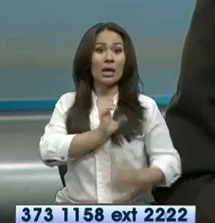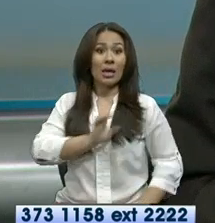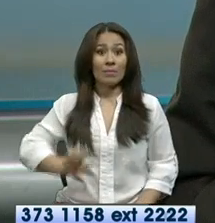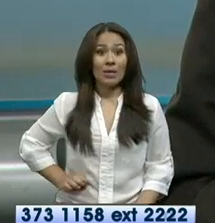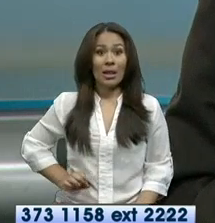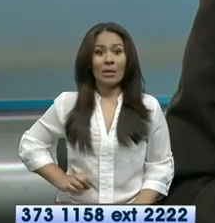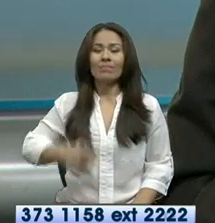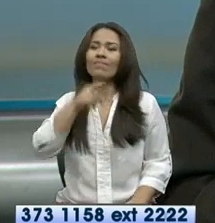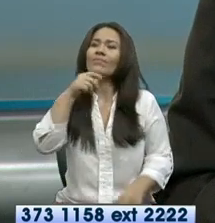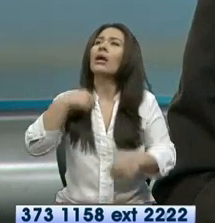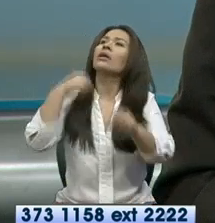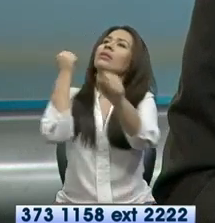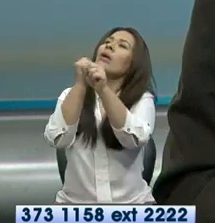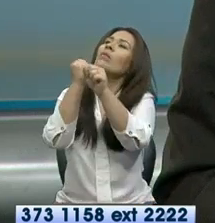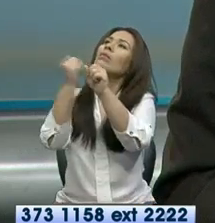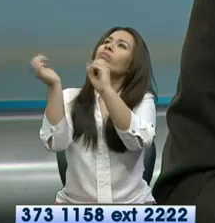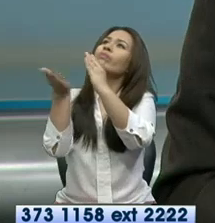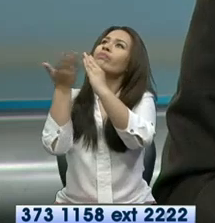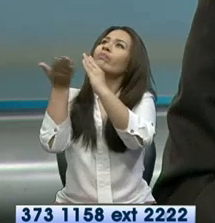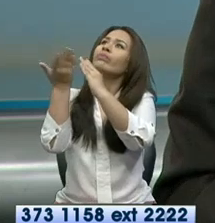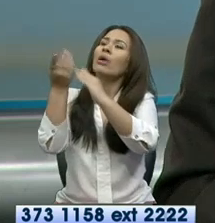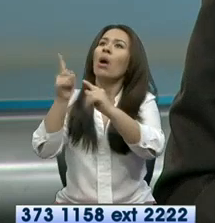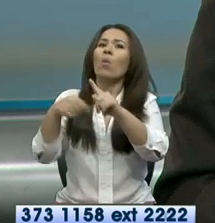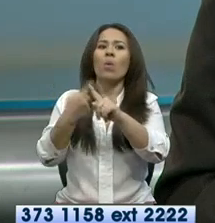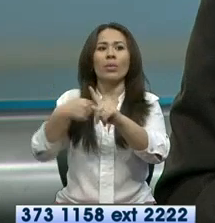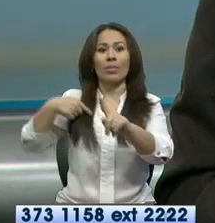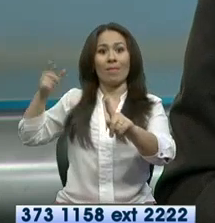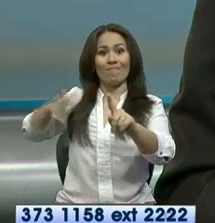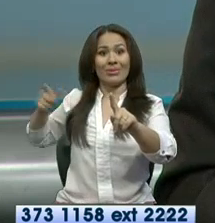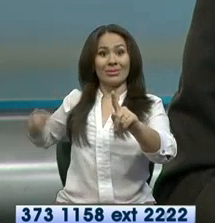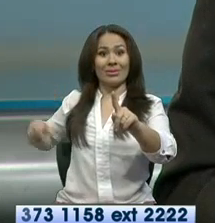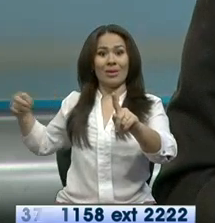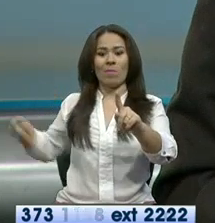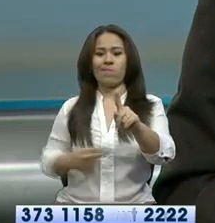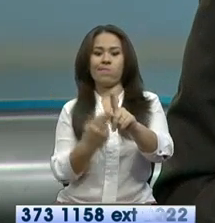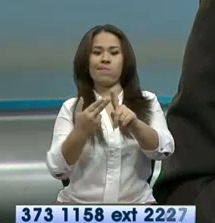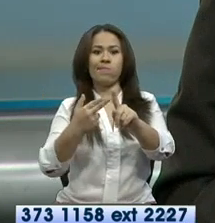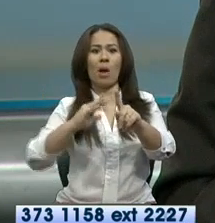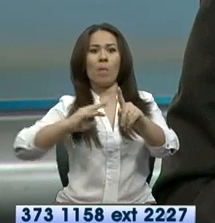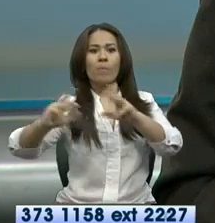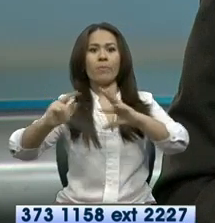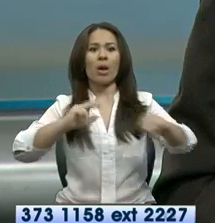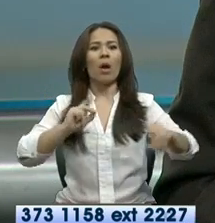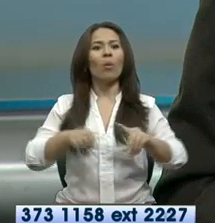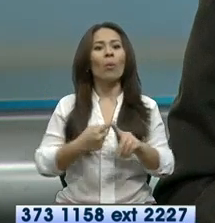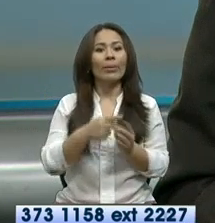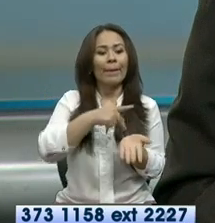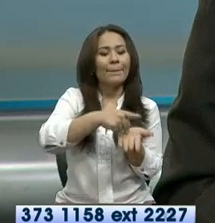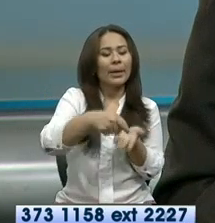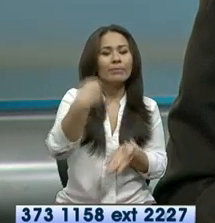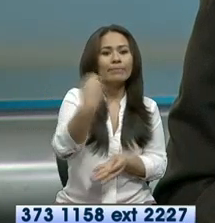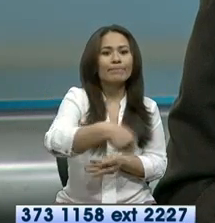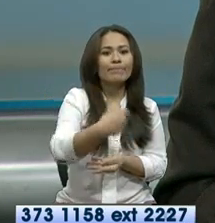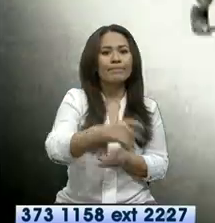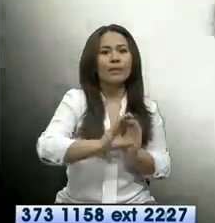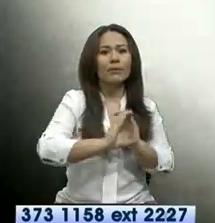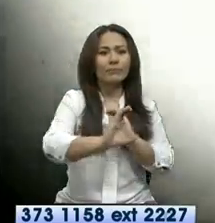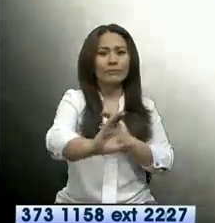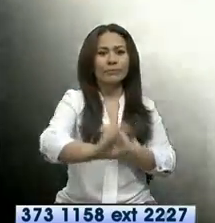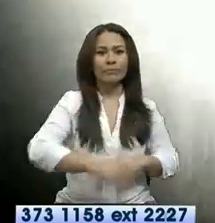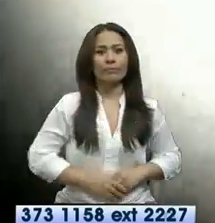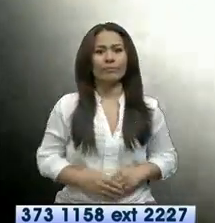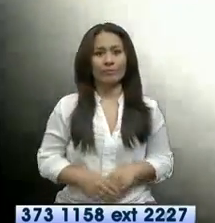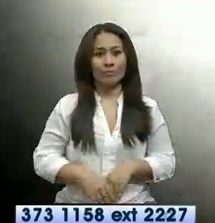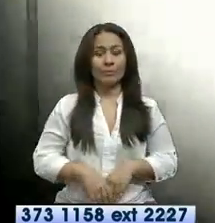robo lo realizaron el momento mismo en que se procedía a pagar al personal. Cerca